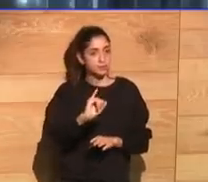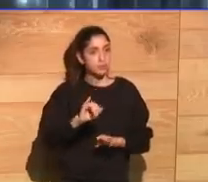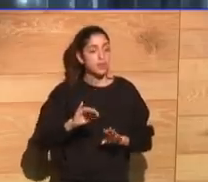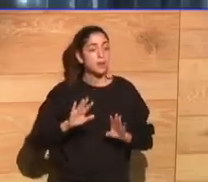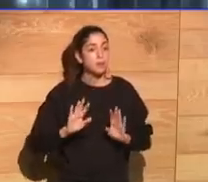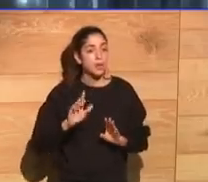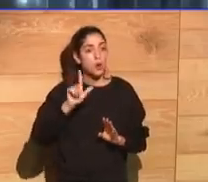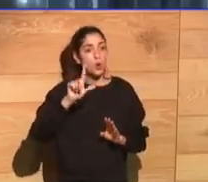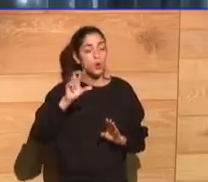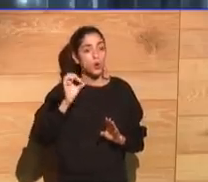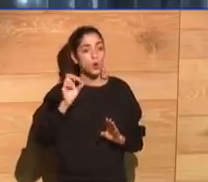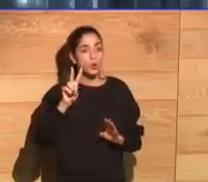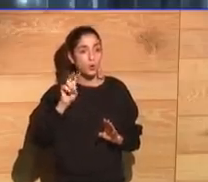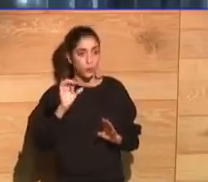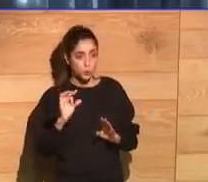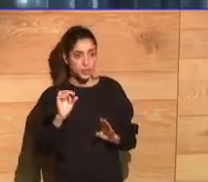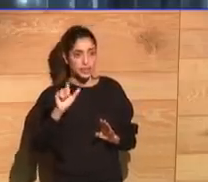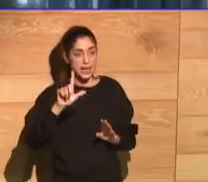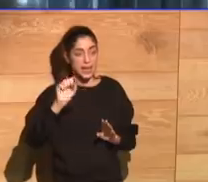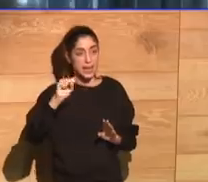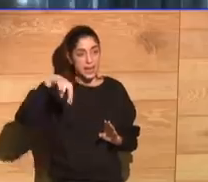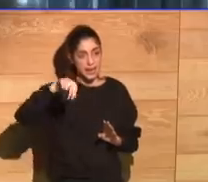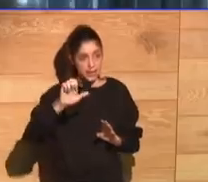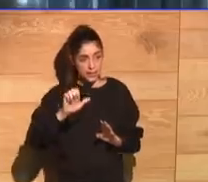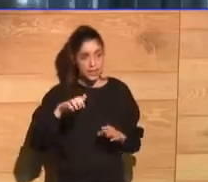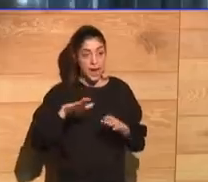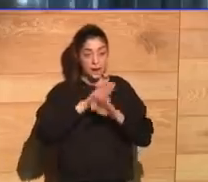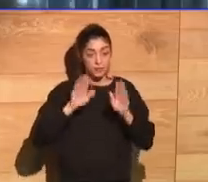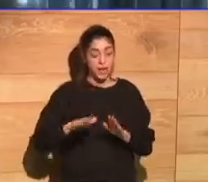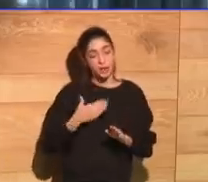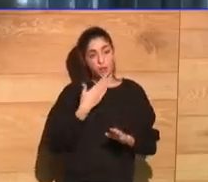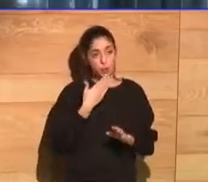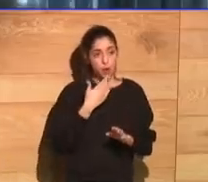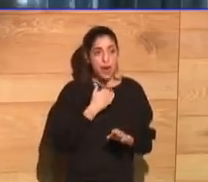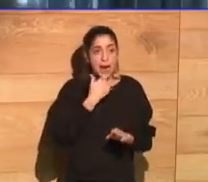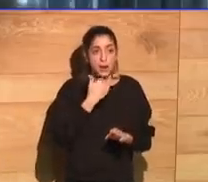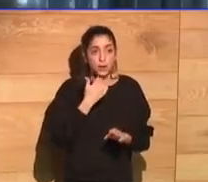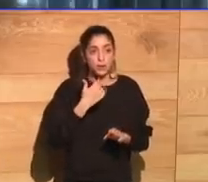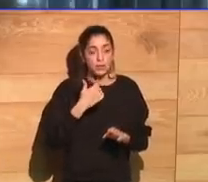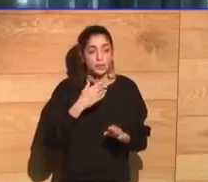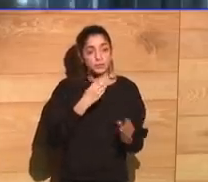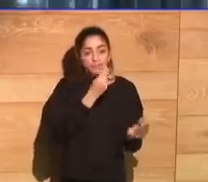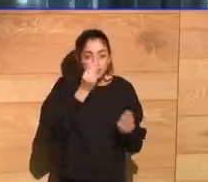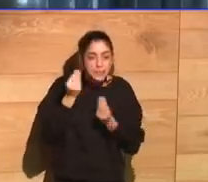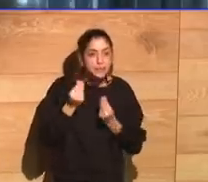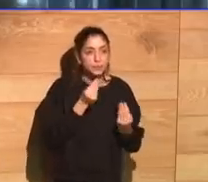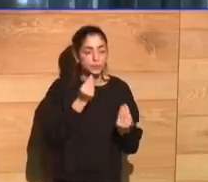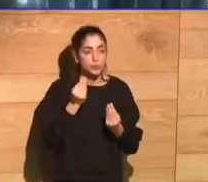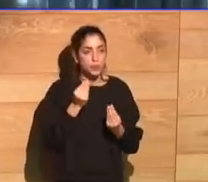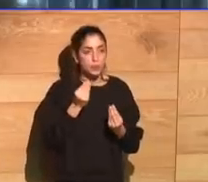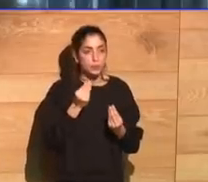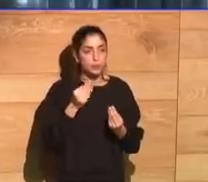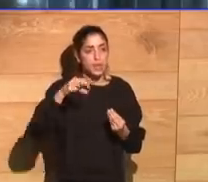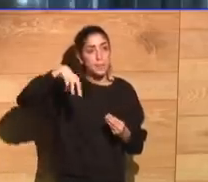Lois Lane. Y ahí fue, pues la elección de nuevo fue un atrevimiento. Porque yo creo que era contraintuitivo, ¿no, Rodrigo? Poner a